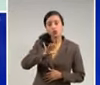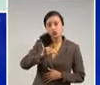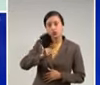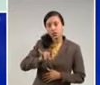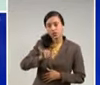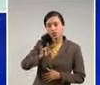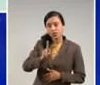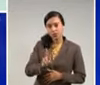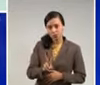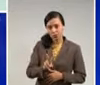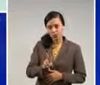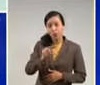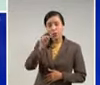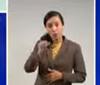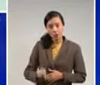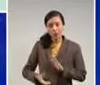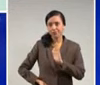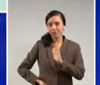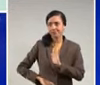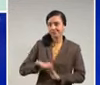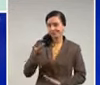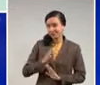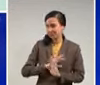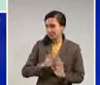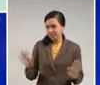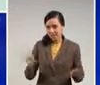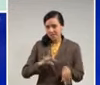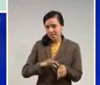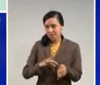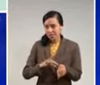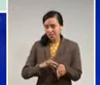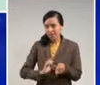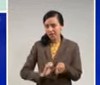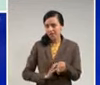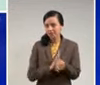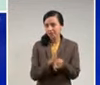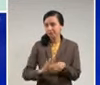955.462 pacientes recuperados de la enfermedad.